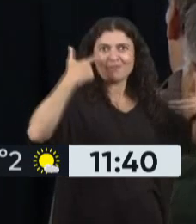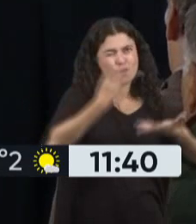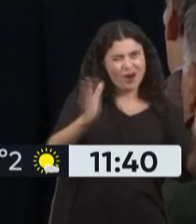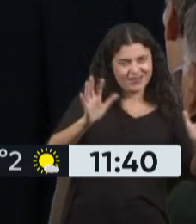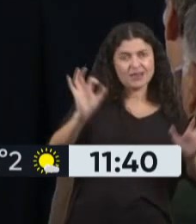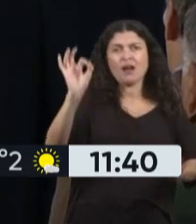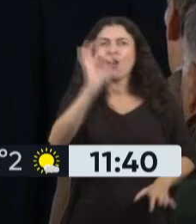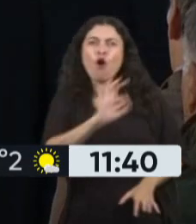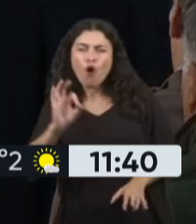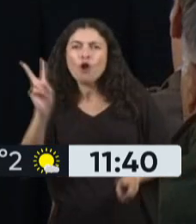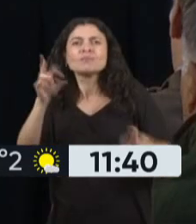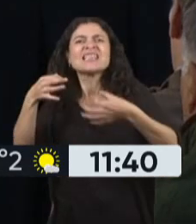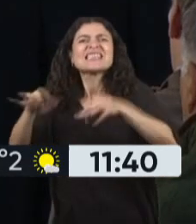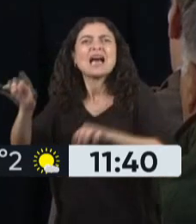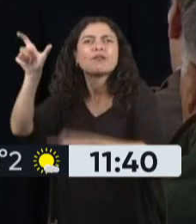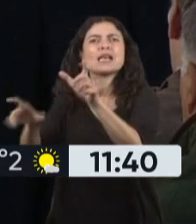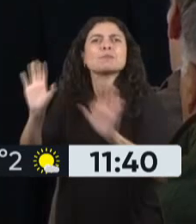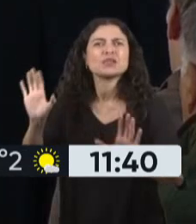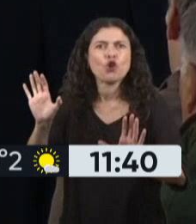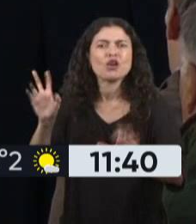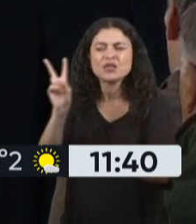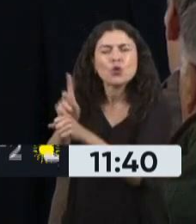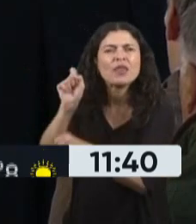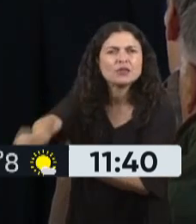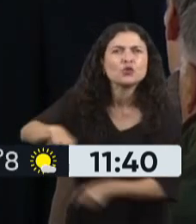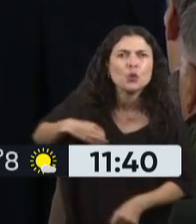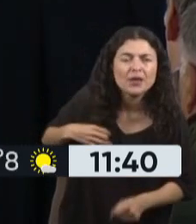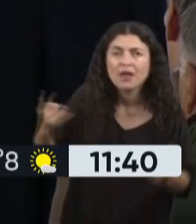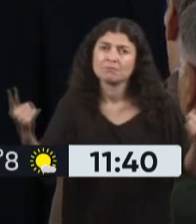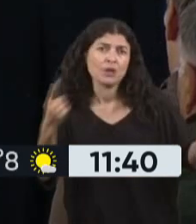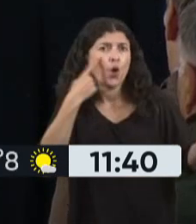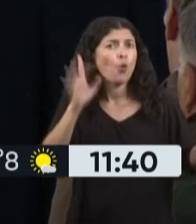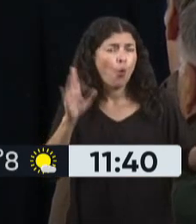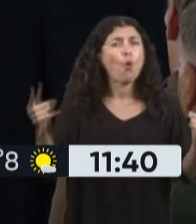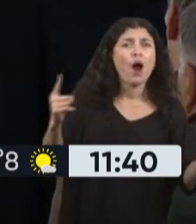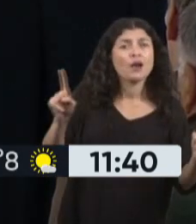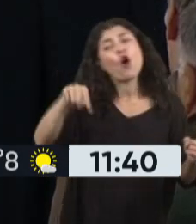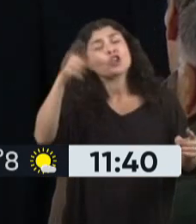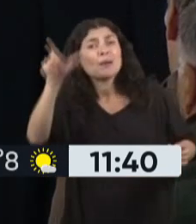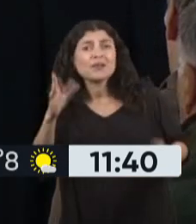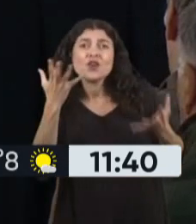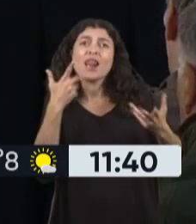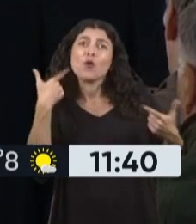Yo preferí salvar vidas, otros prefirieron las fotos lindas.